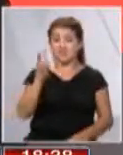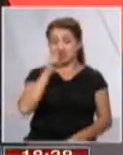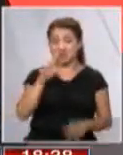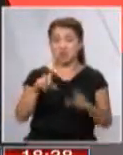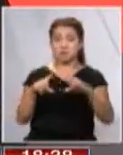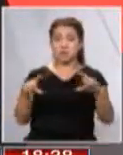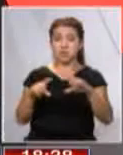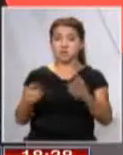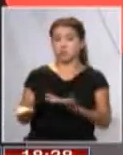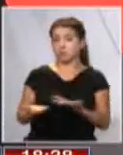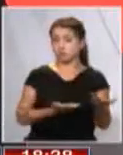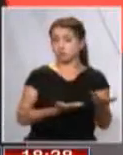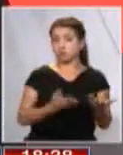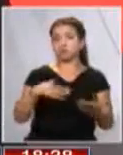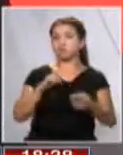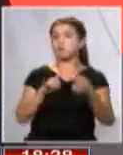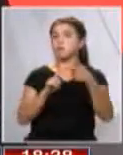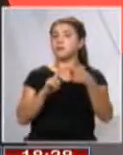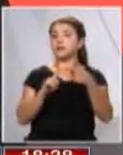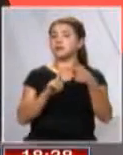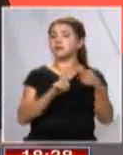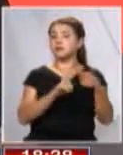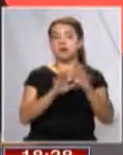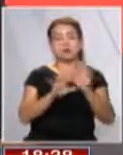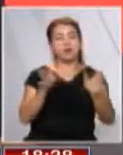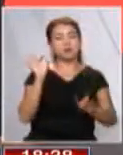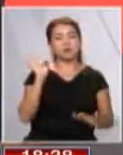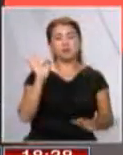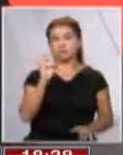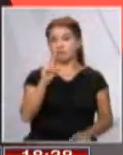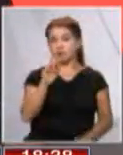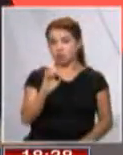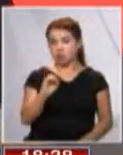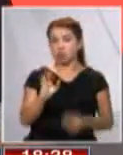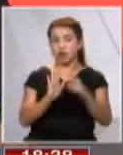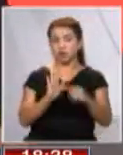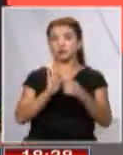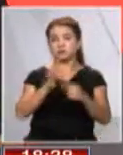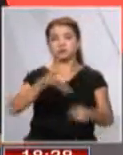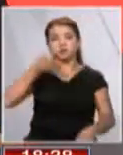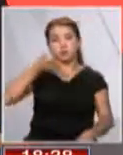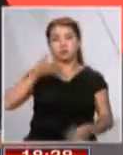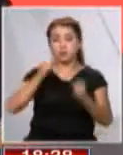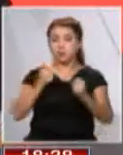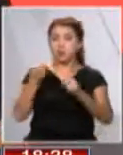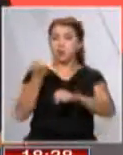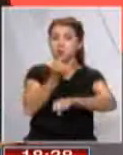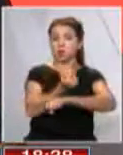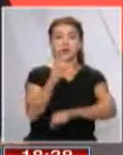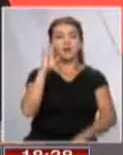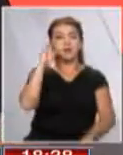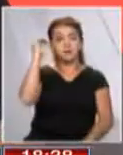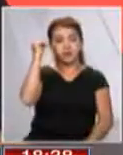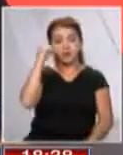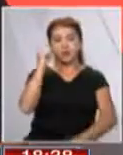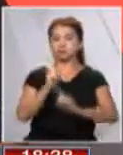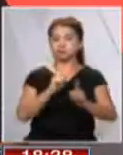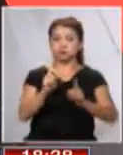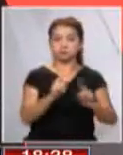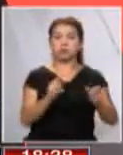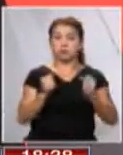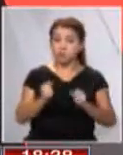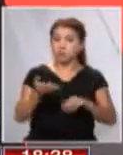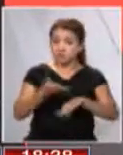participar de ninguno de los foros de ninguna de las de las exposiciones para poder aportar en ideas para poder debatir para poder estar presente